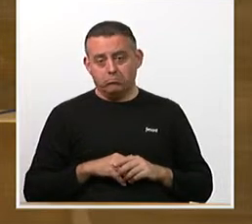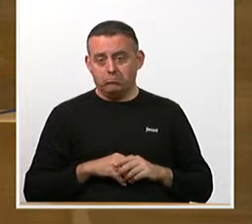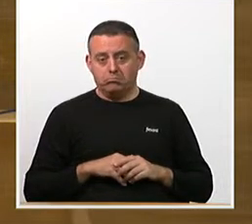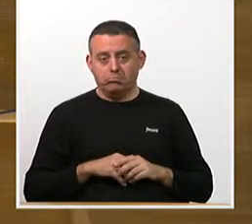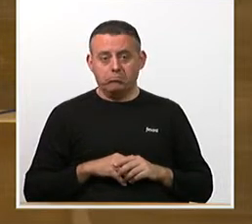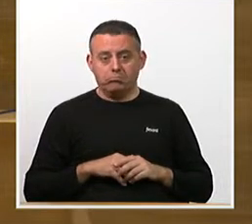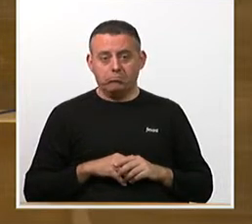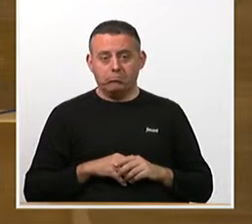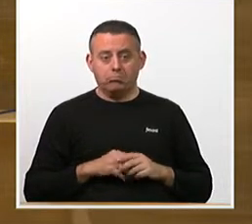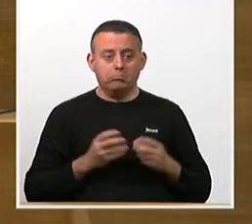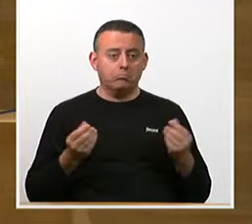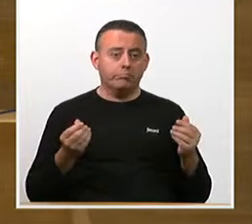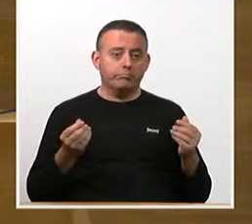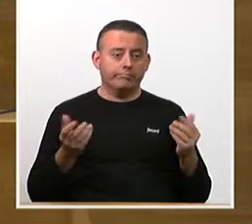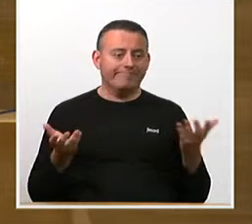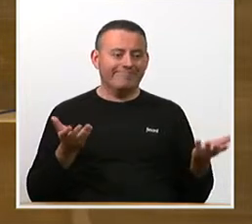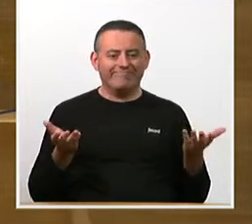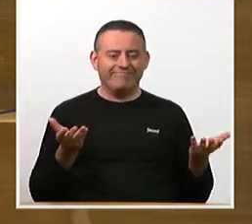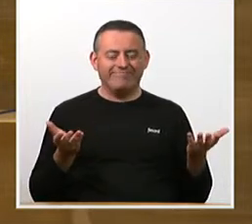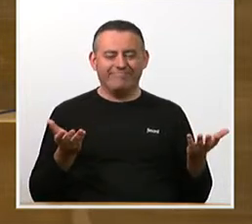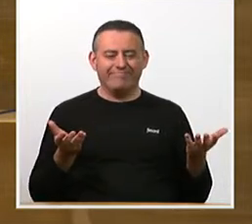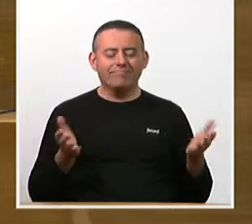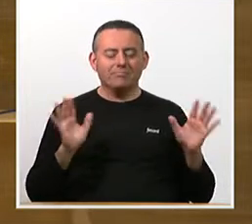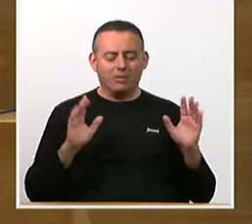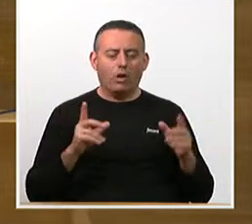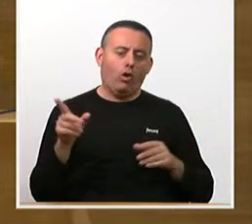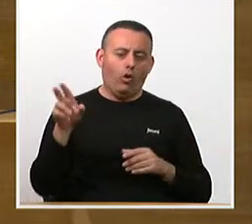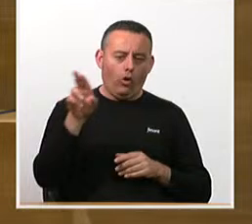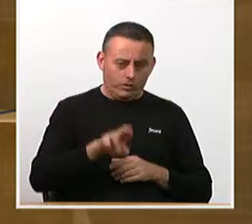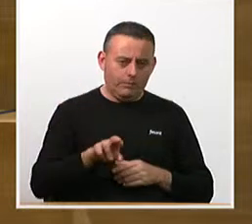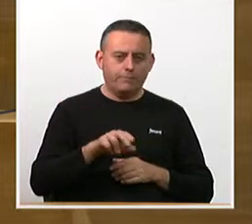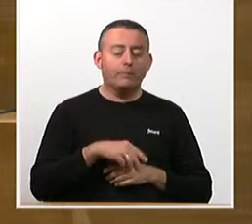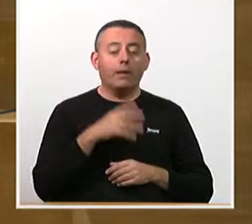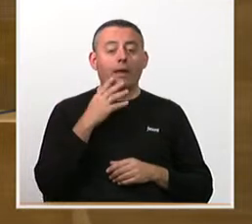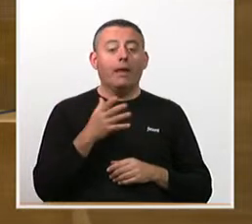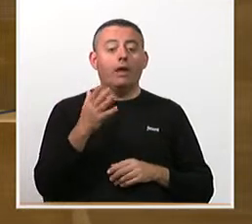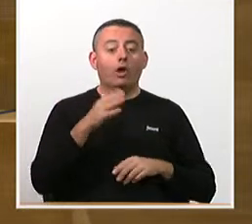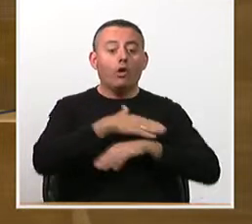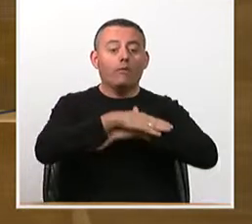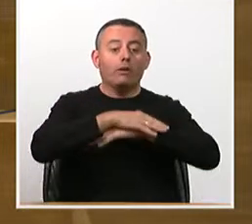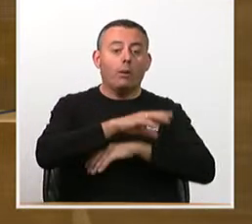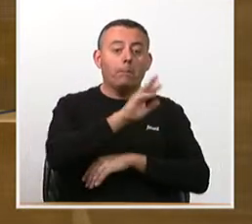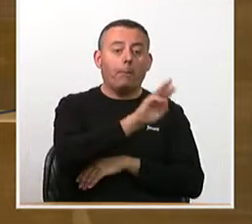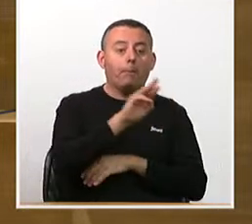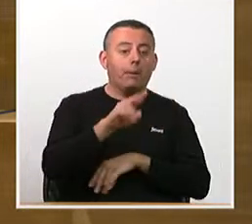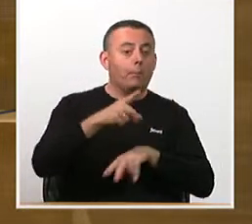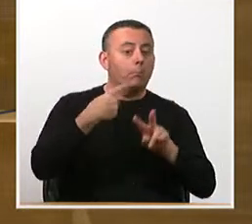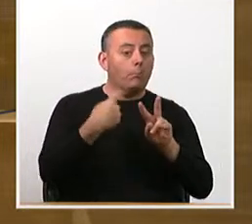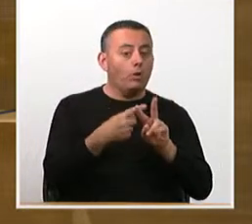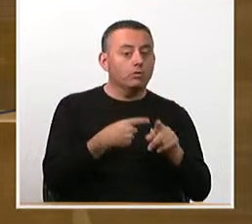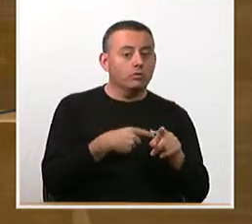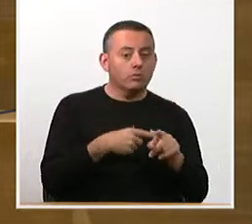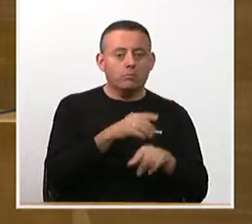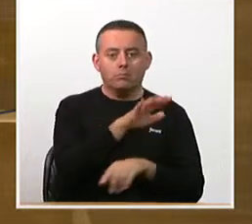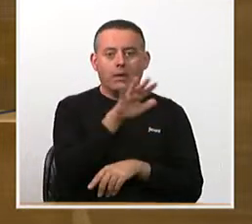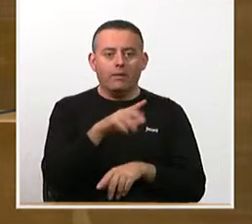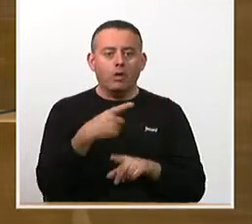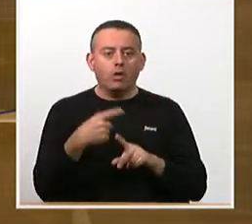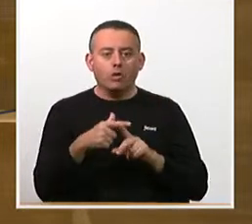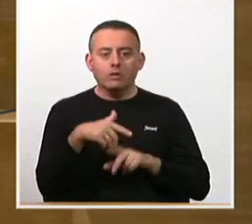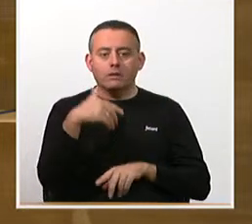chich nion sembla que gober del PP y vox to el mals Queen rela en